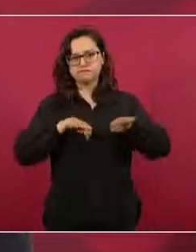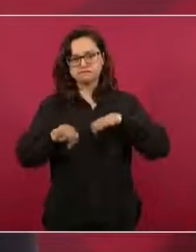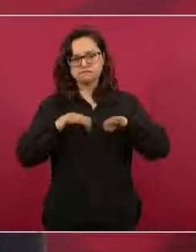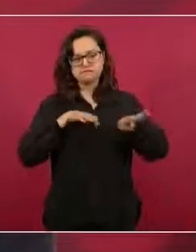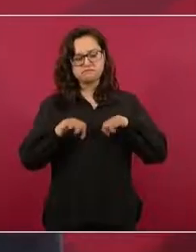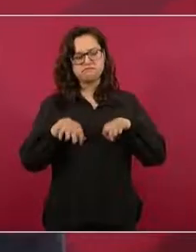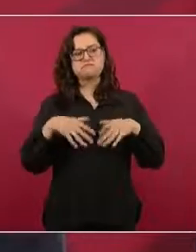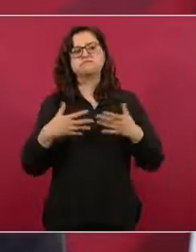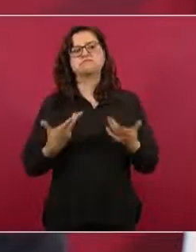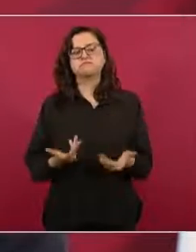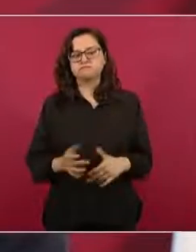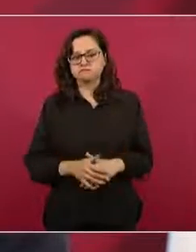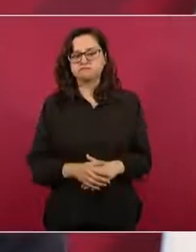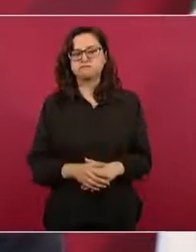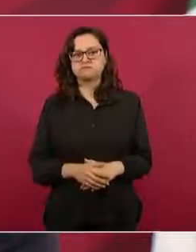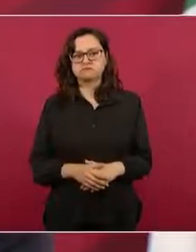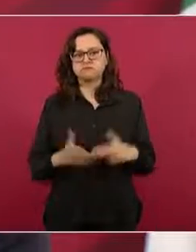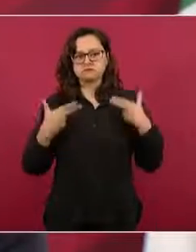humano,